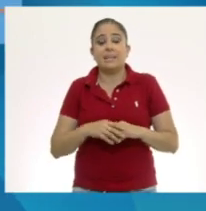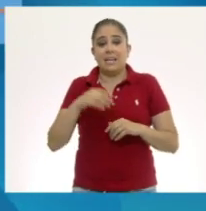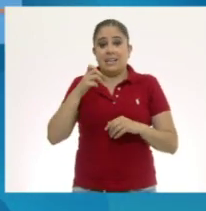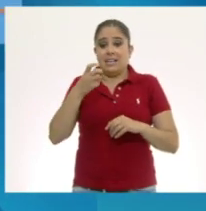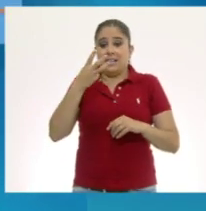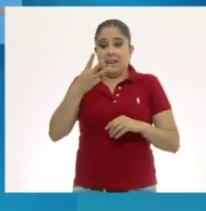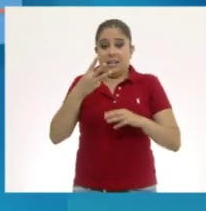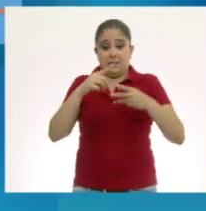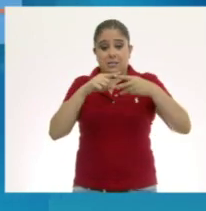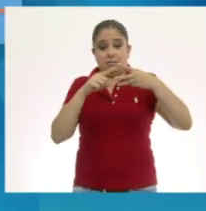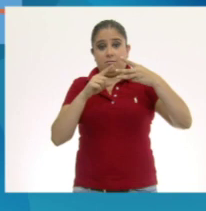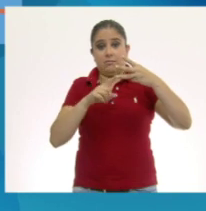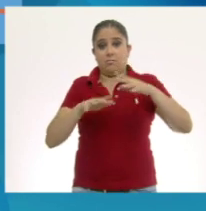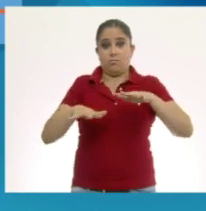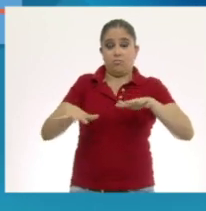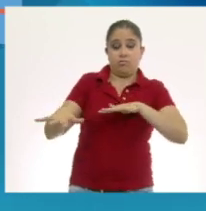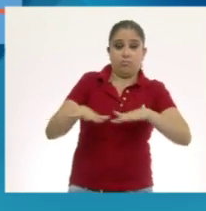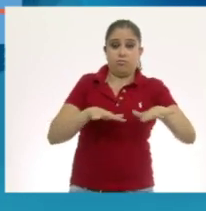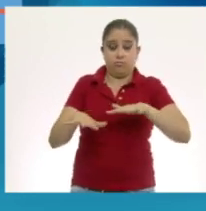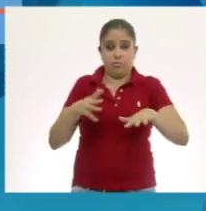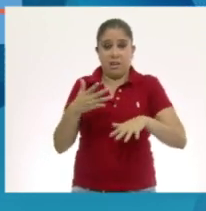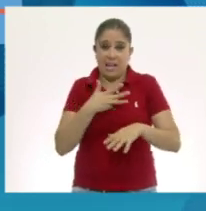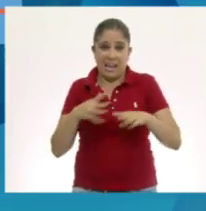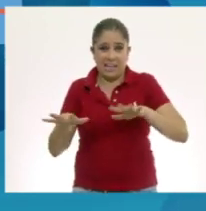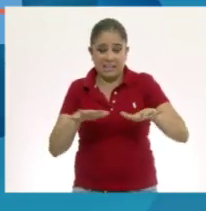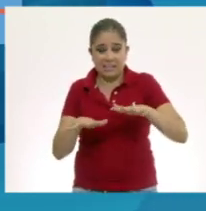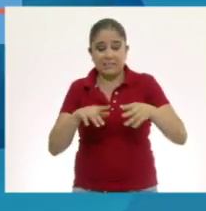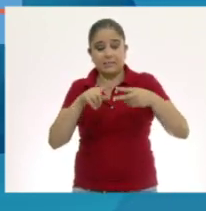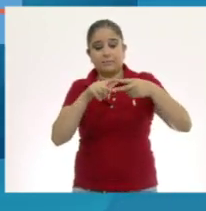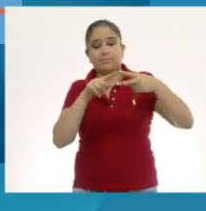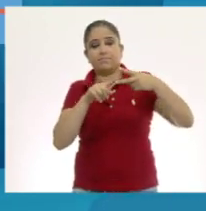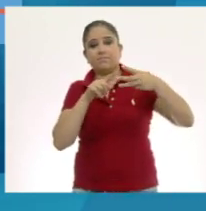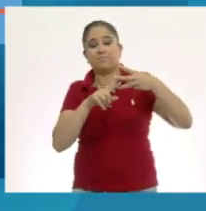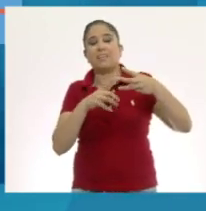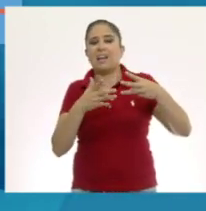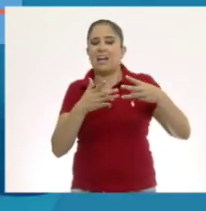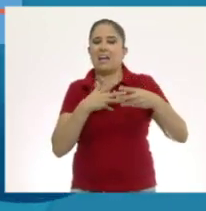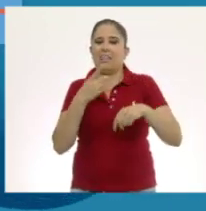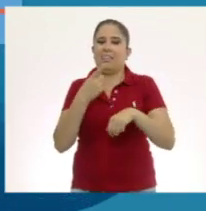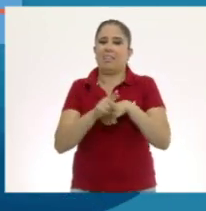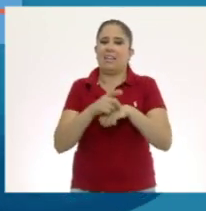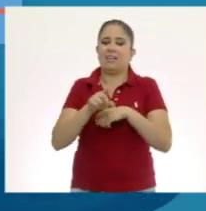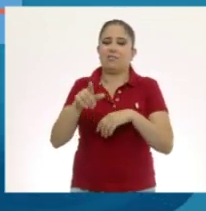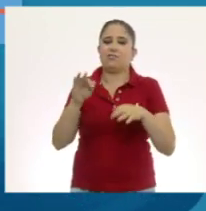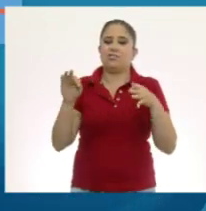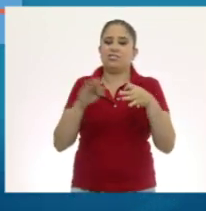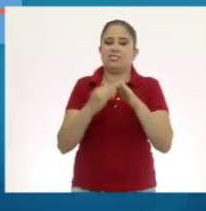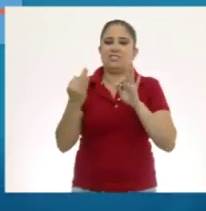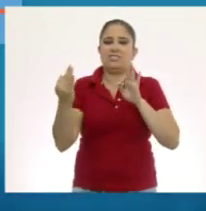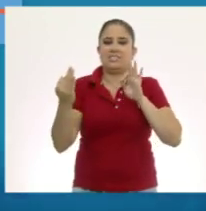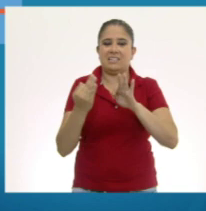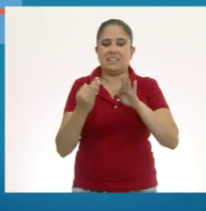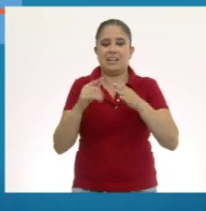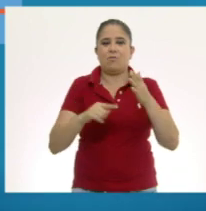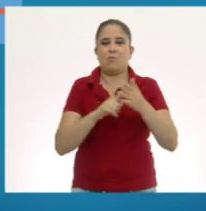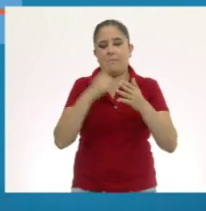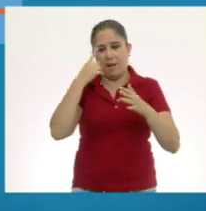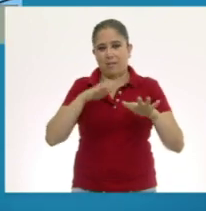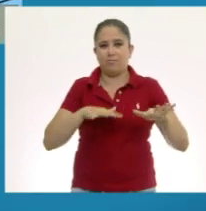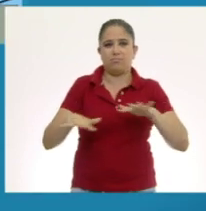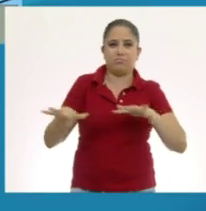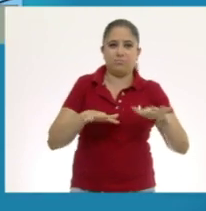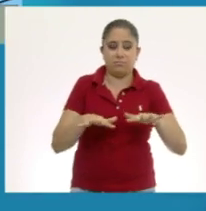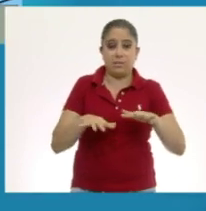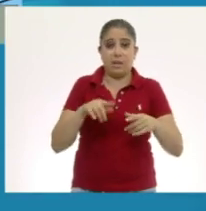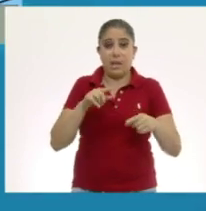producen sismos, los movimientos convergentes y transformantes afectan a la población por estar ubicados cerca de las áreas continentales. En